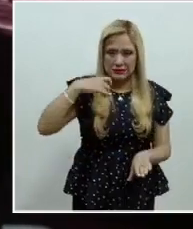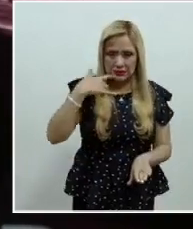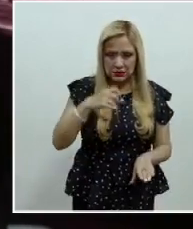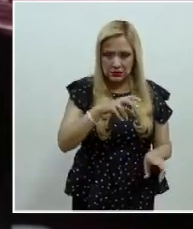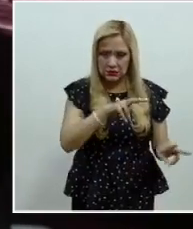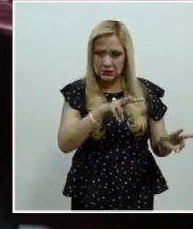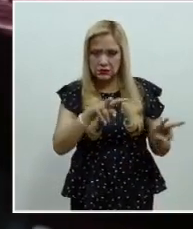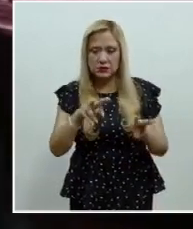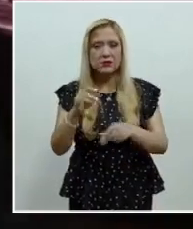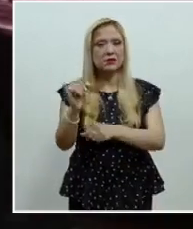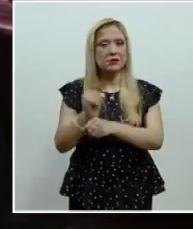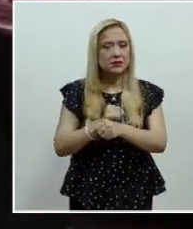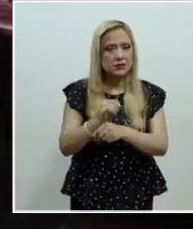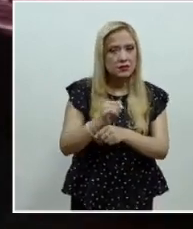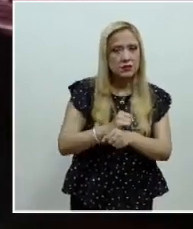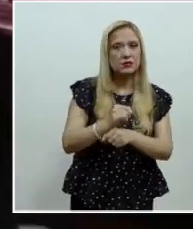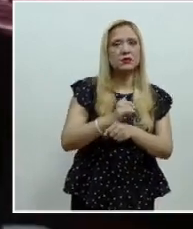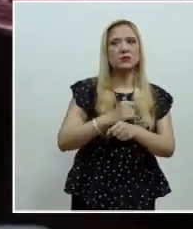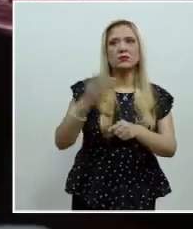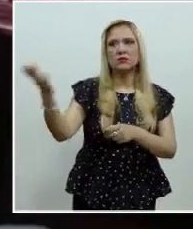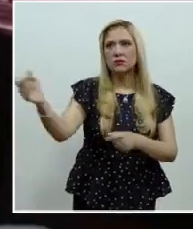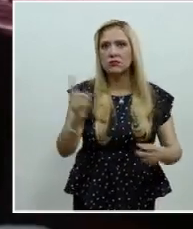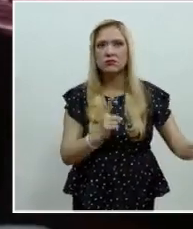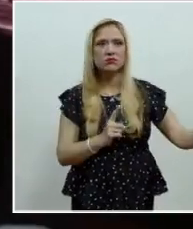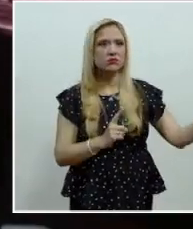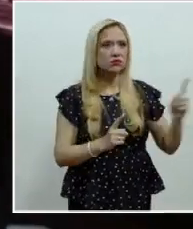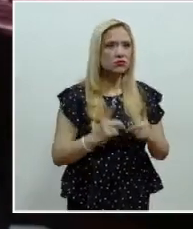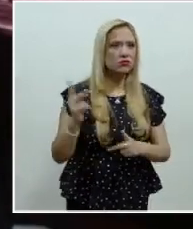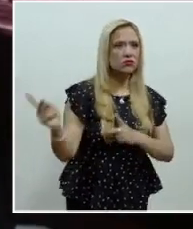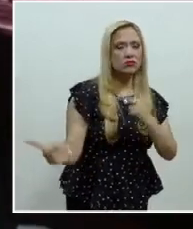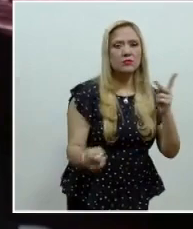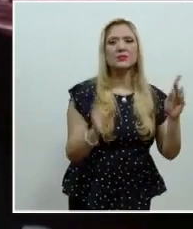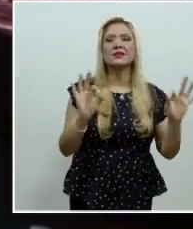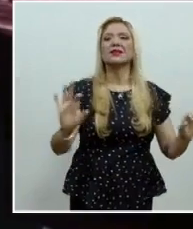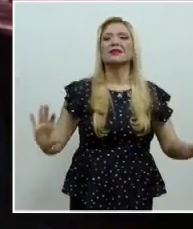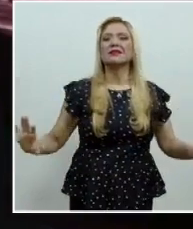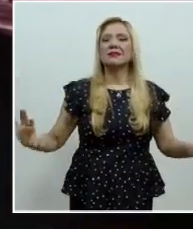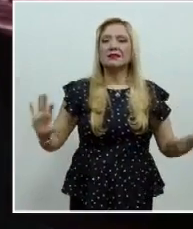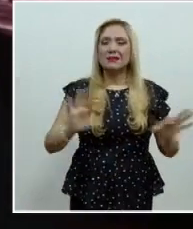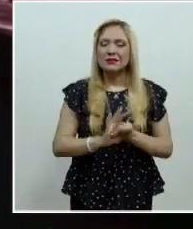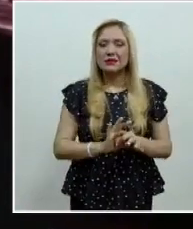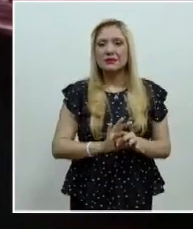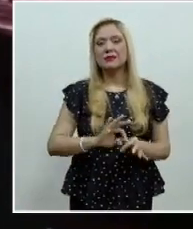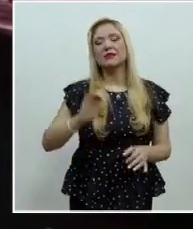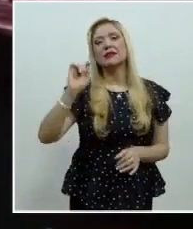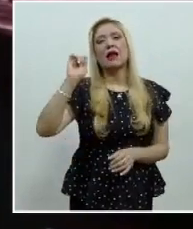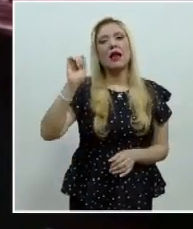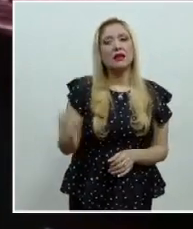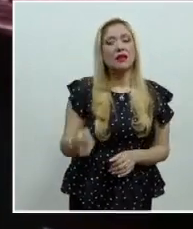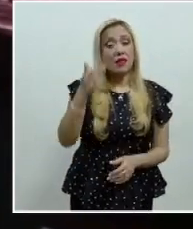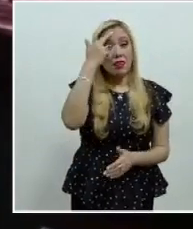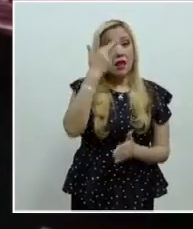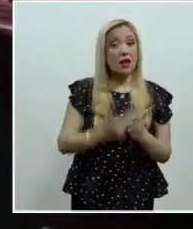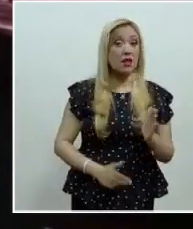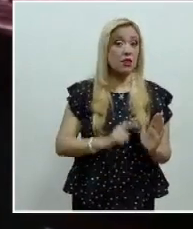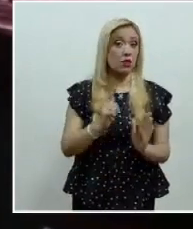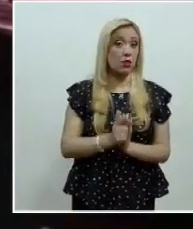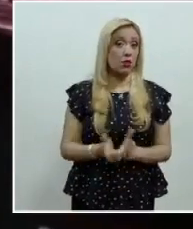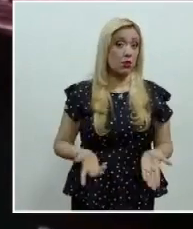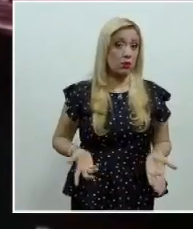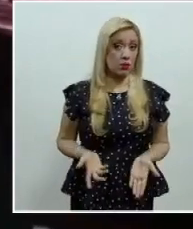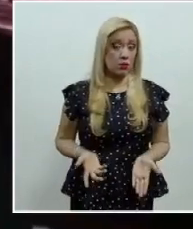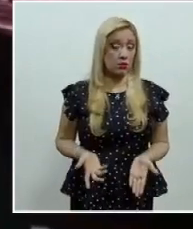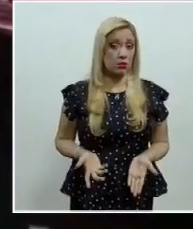las diligencias que realizamos sean acordes precisamente con la naturaleza del delito, ¿sí?